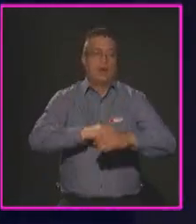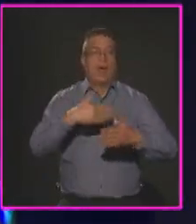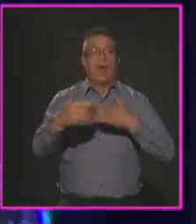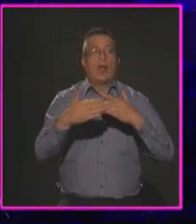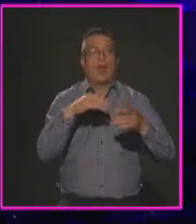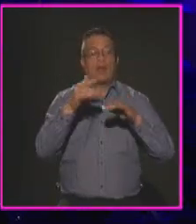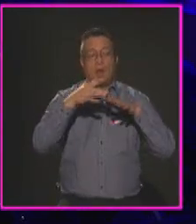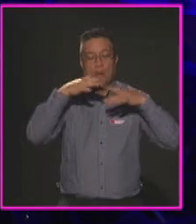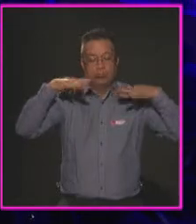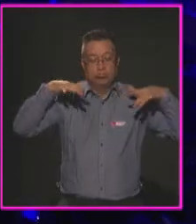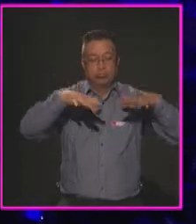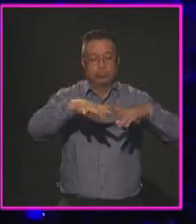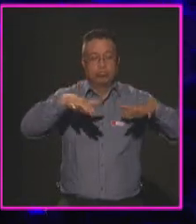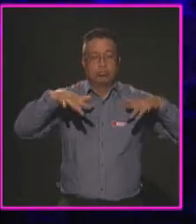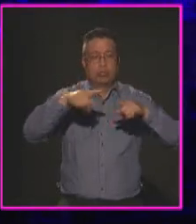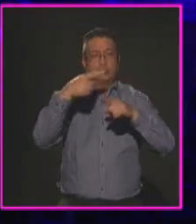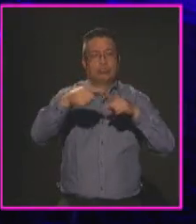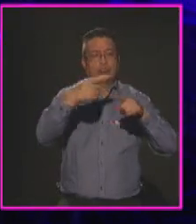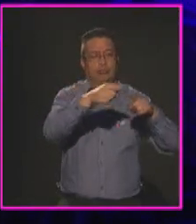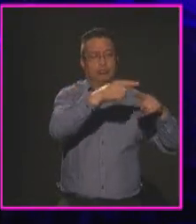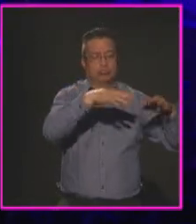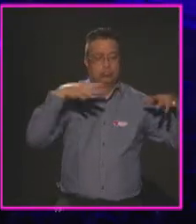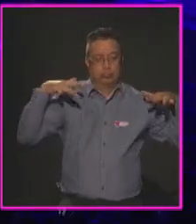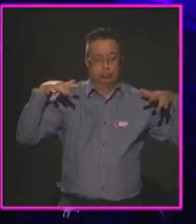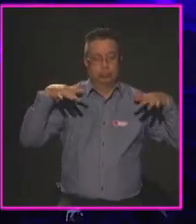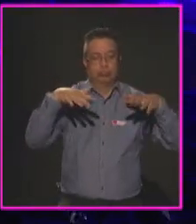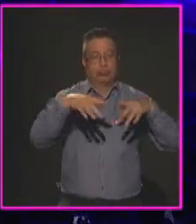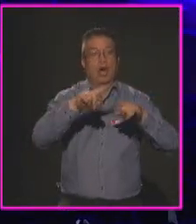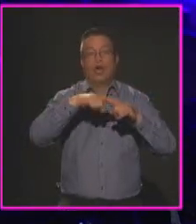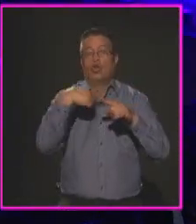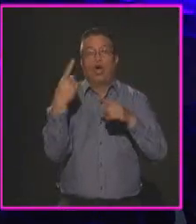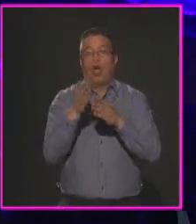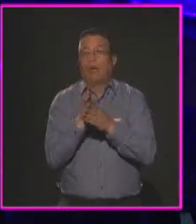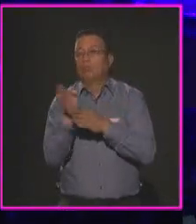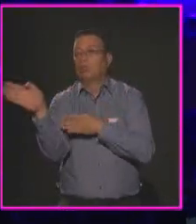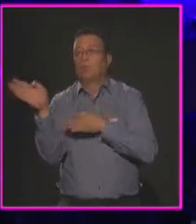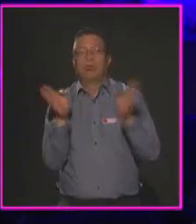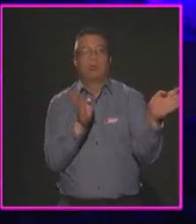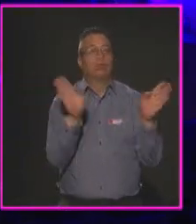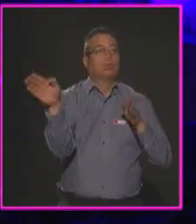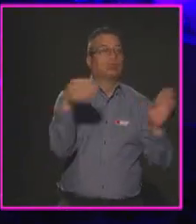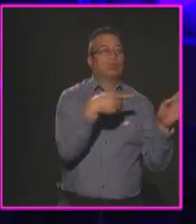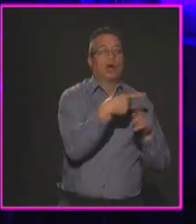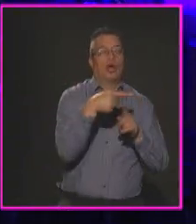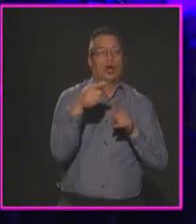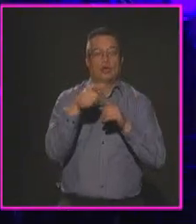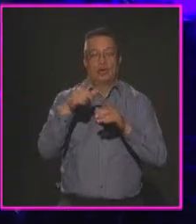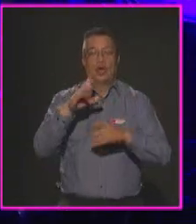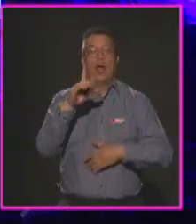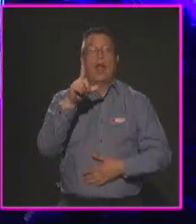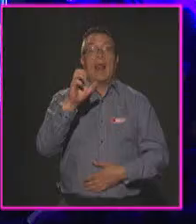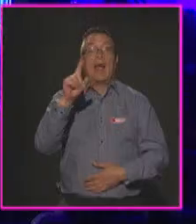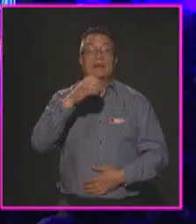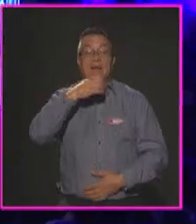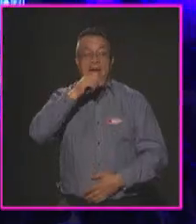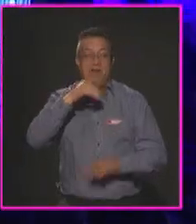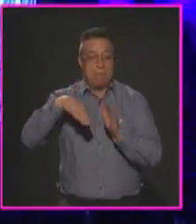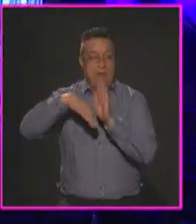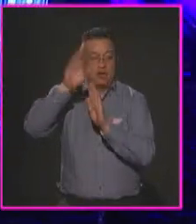por sus afluentes, tiene una docena de afluentes, todos desviados en este momento, los principales el estero Las Cabras y